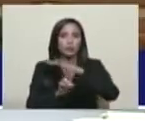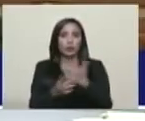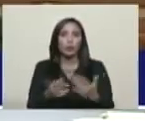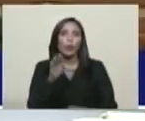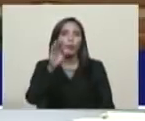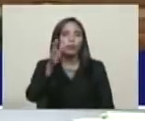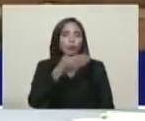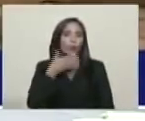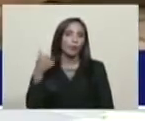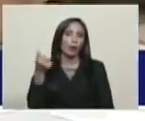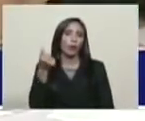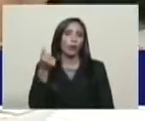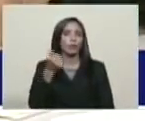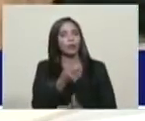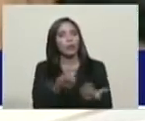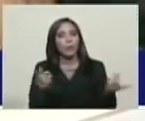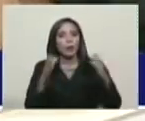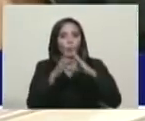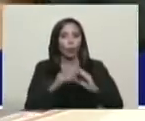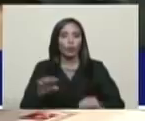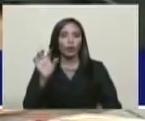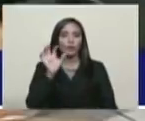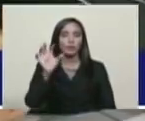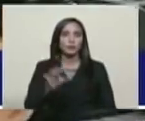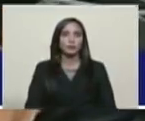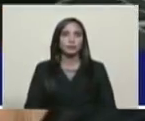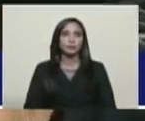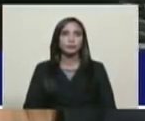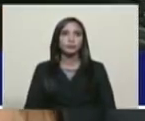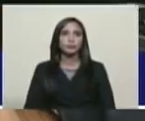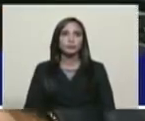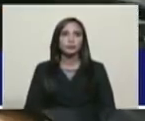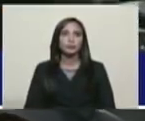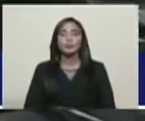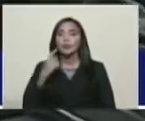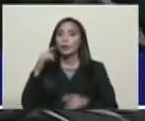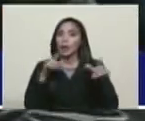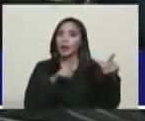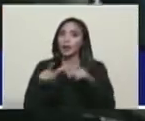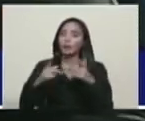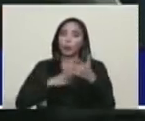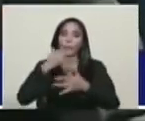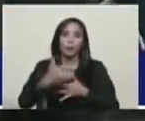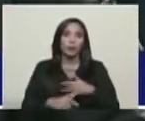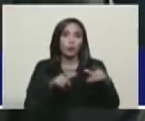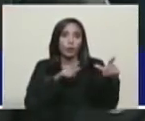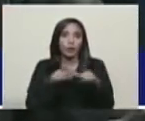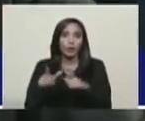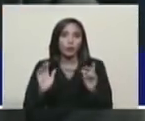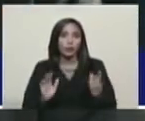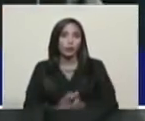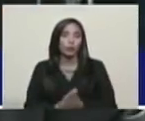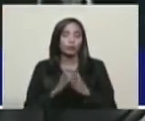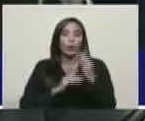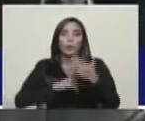futuro minero de Venezuela y para dejar listo el proyecto minero del